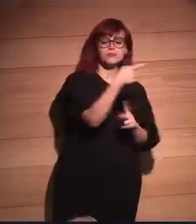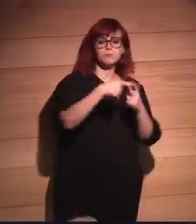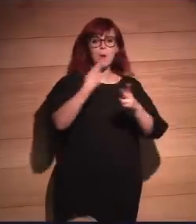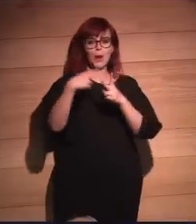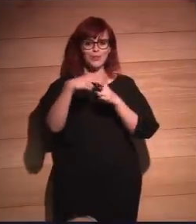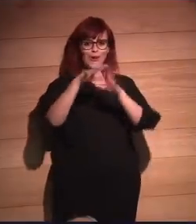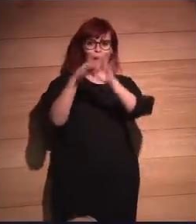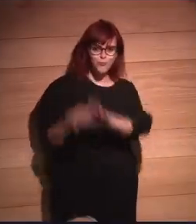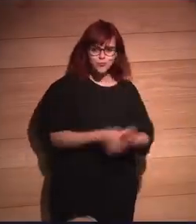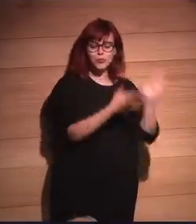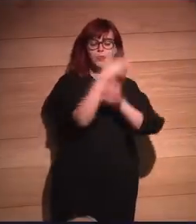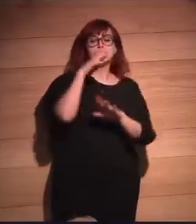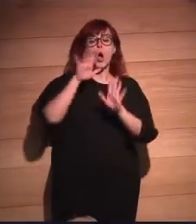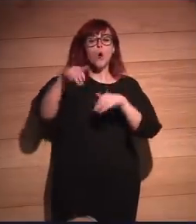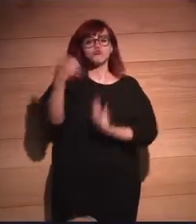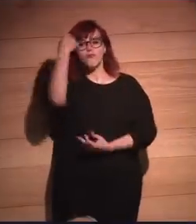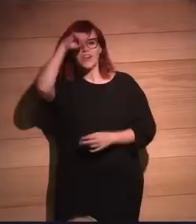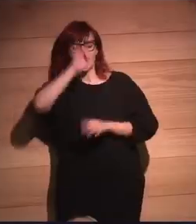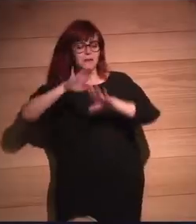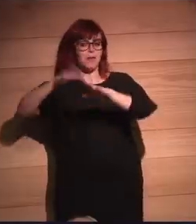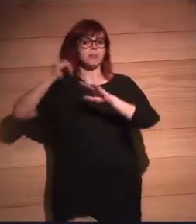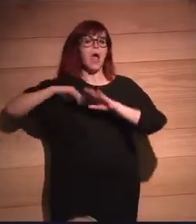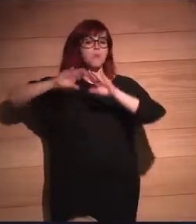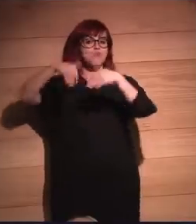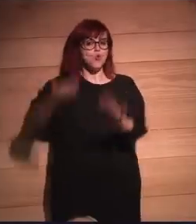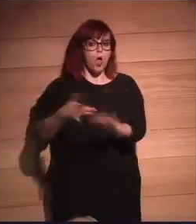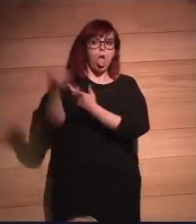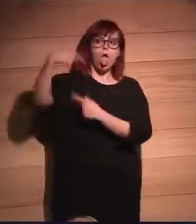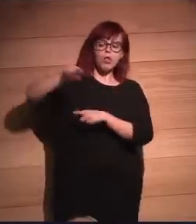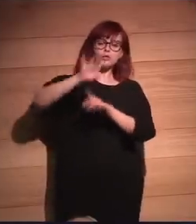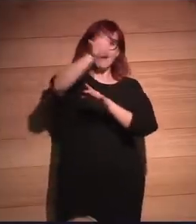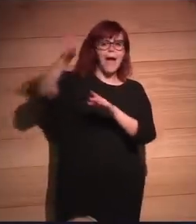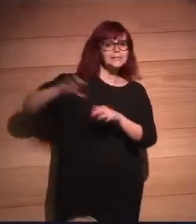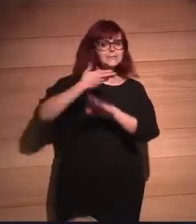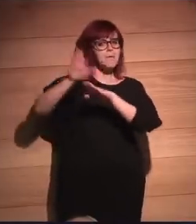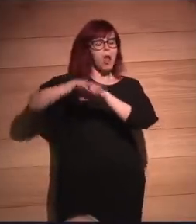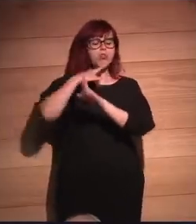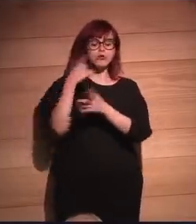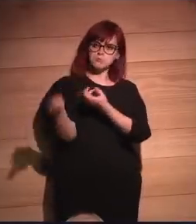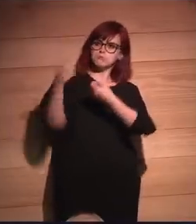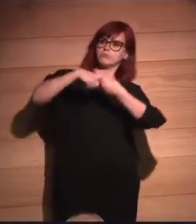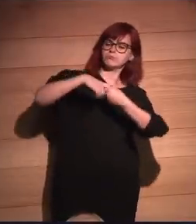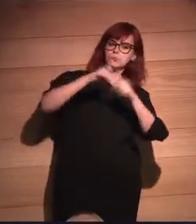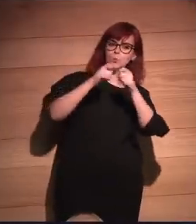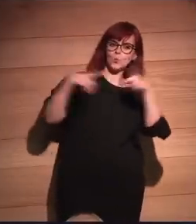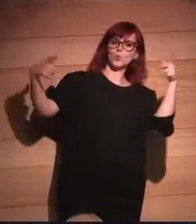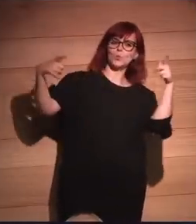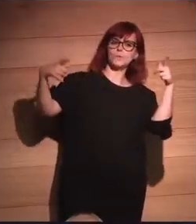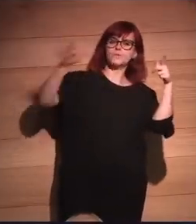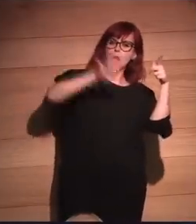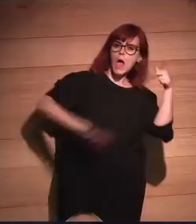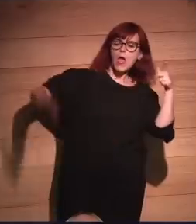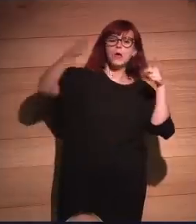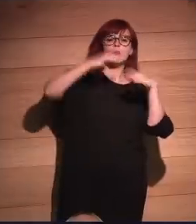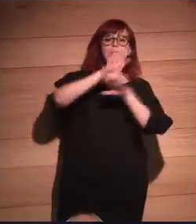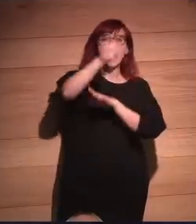los antiguos miembros, les abrimos encantados, sin darnos cuenta que estábamos metiendo